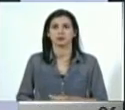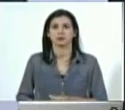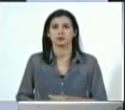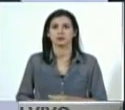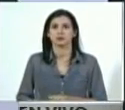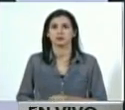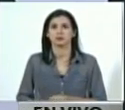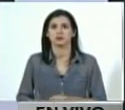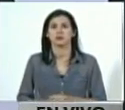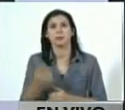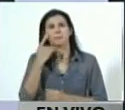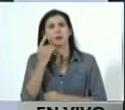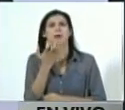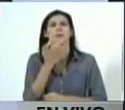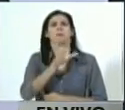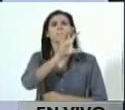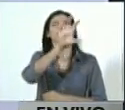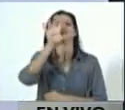Y si vemos los países,